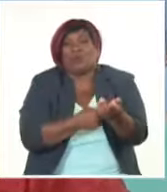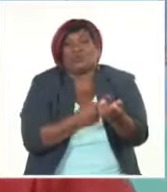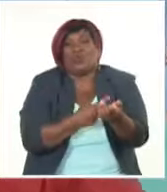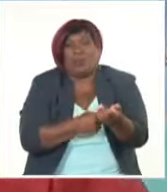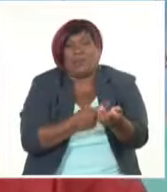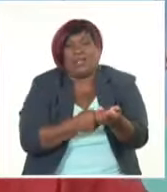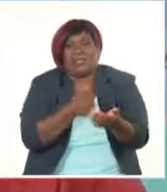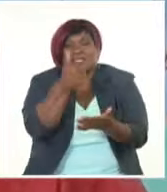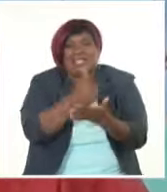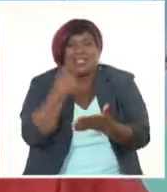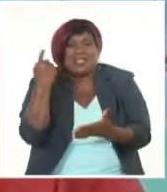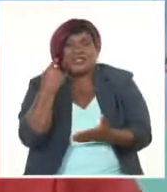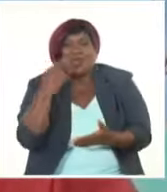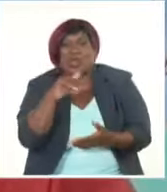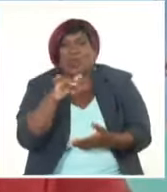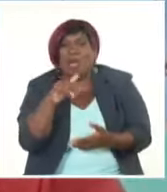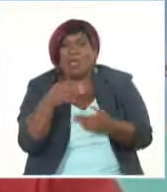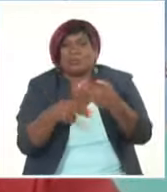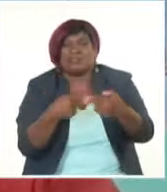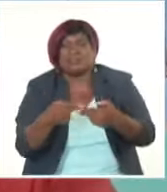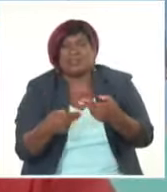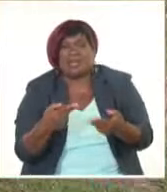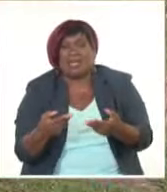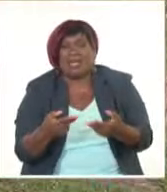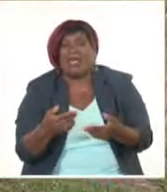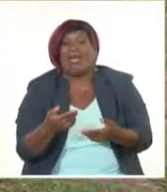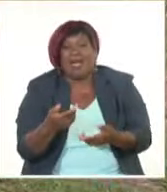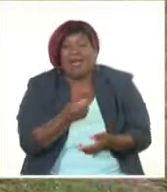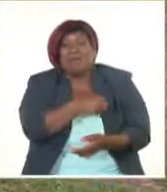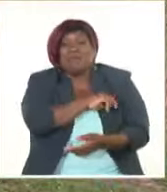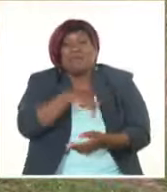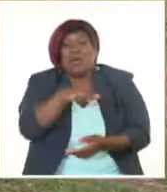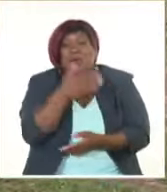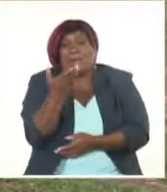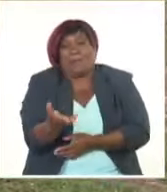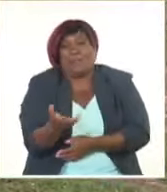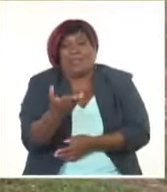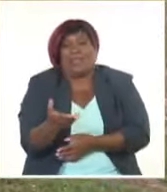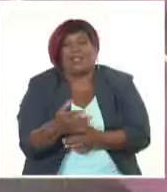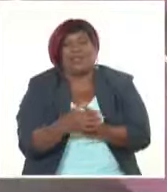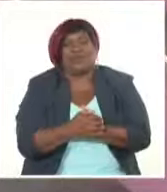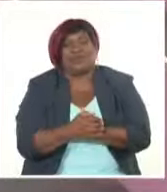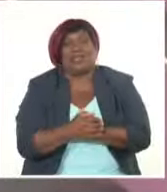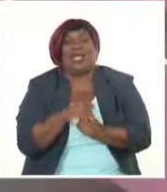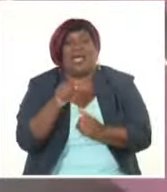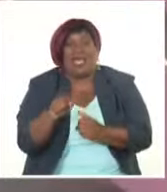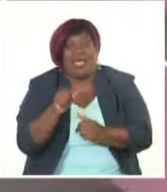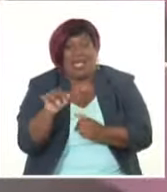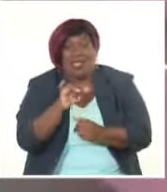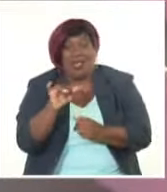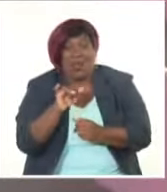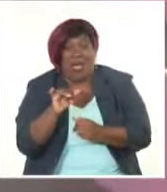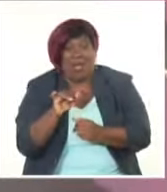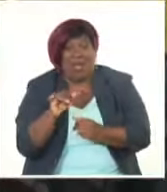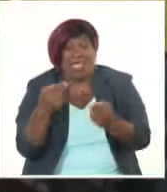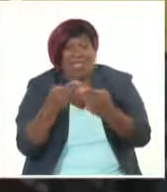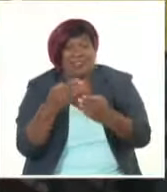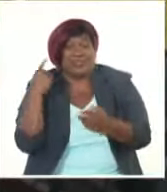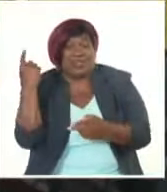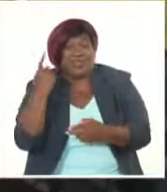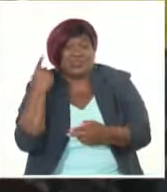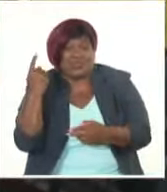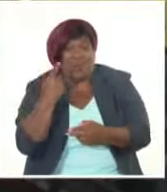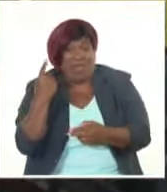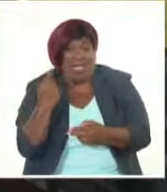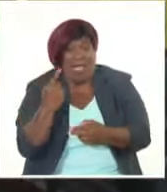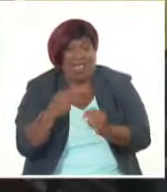estadio y es lo que el pueblo está anhelando y pidiendo. Acoger un juego de la Serie Nacional respaldaría la inversión realizada en el estadio,